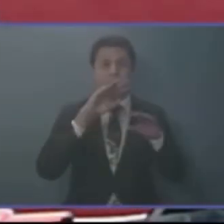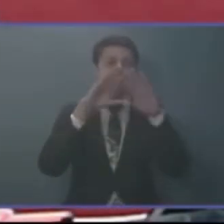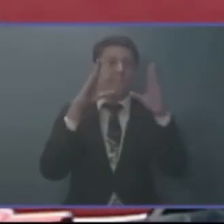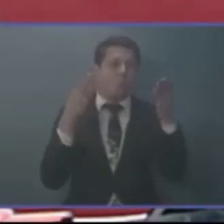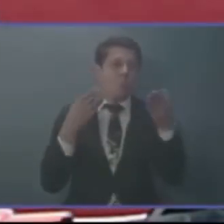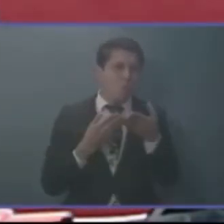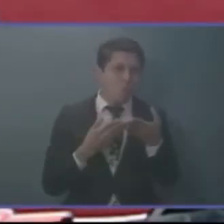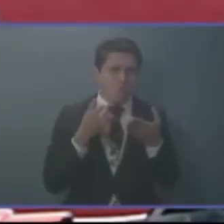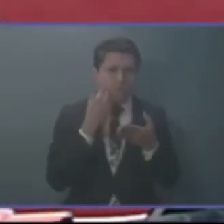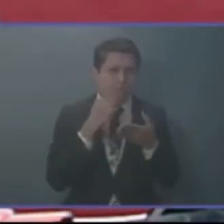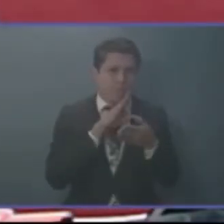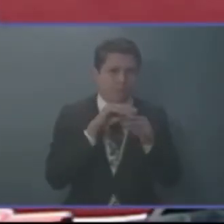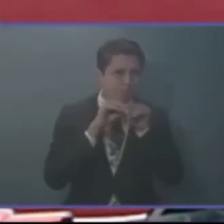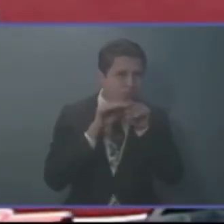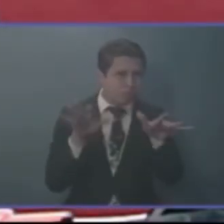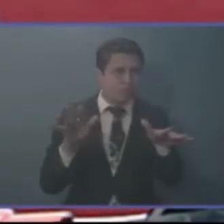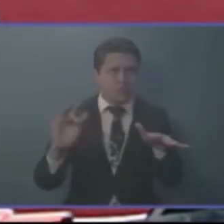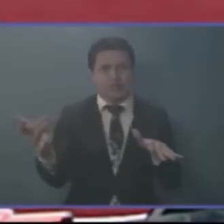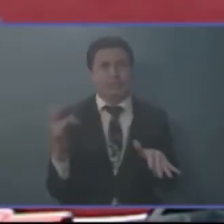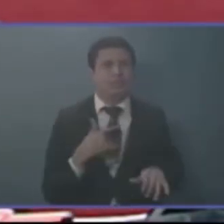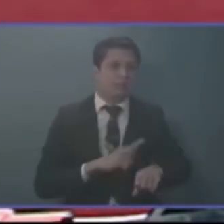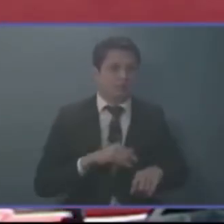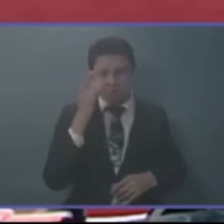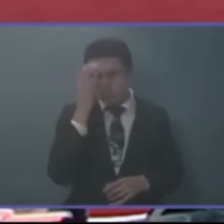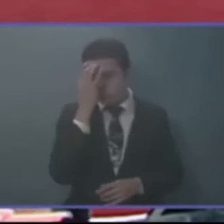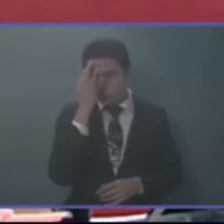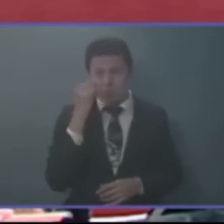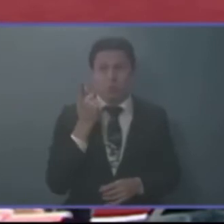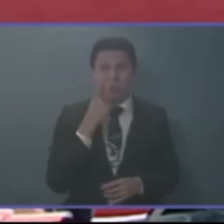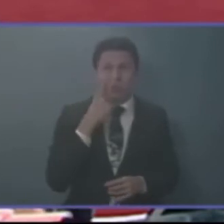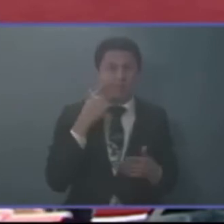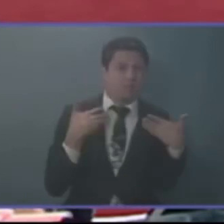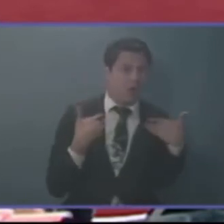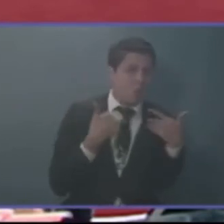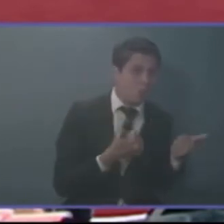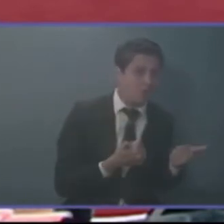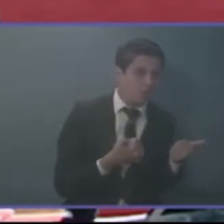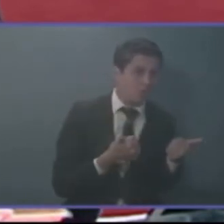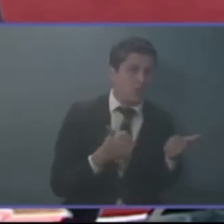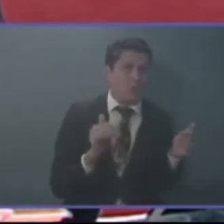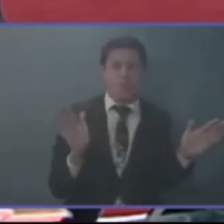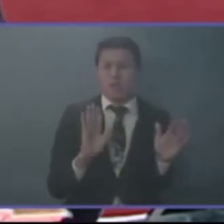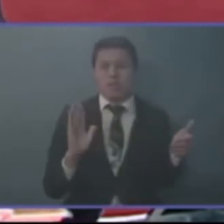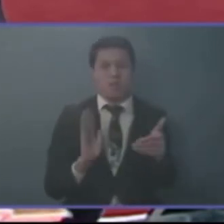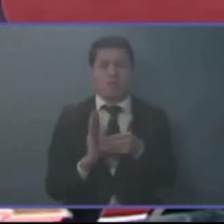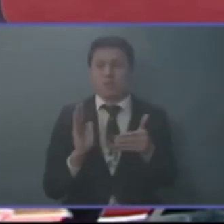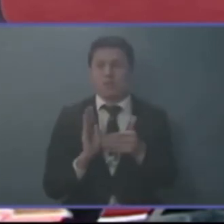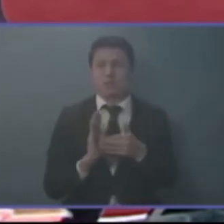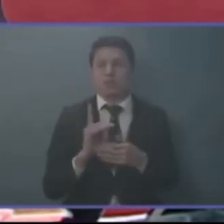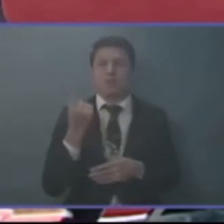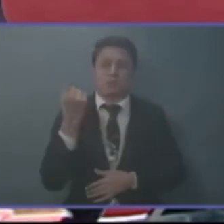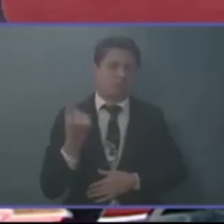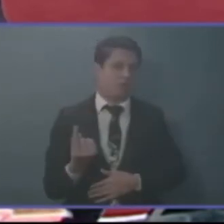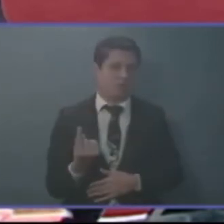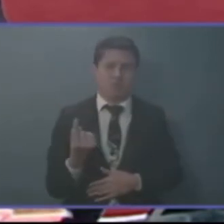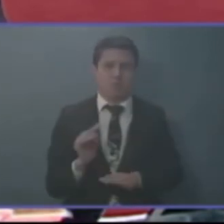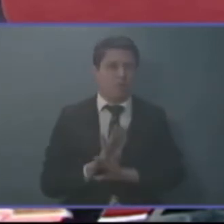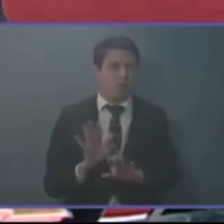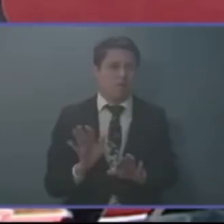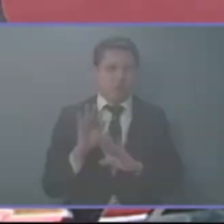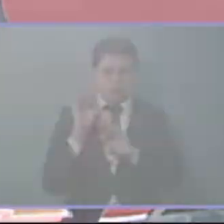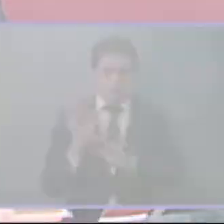Increíble, al parecer, la bendición de Parker ha llegado a la Asamblea Legislativa. Yo sé que muchos de ustedes están felices, pero